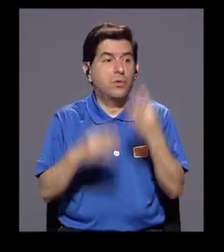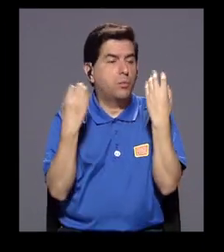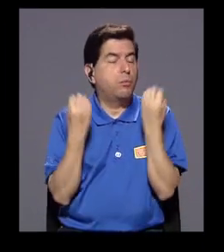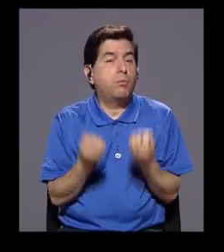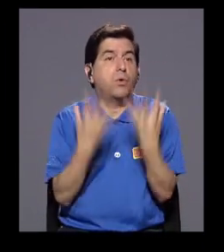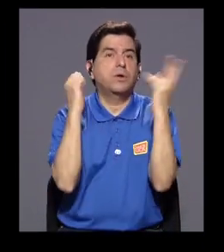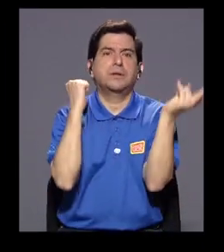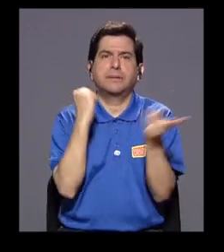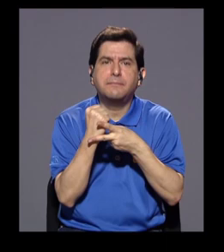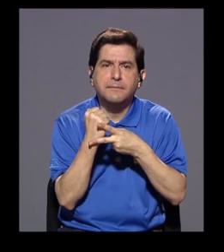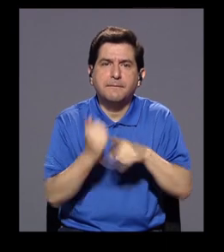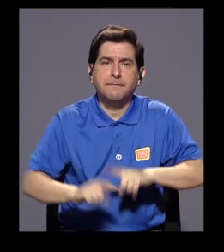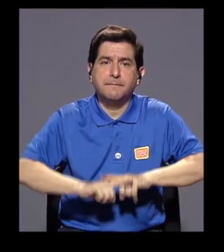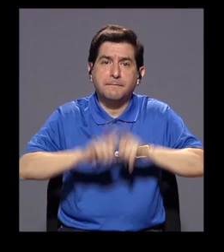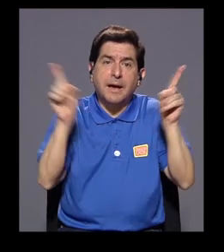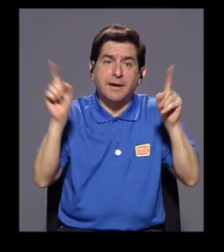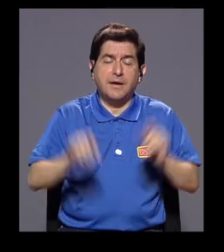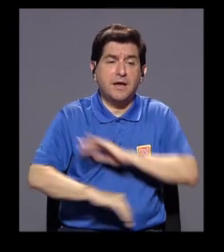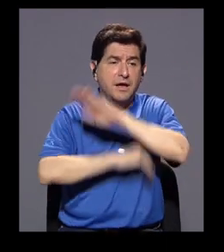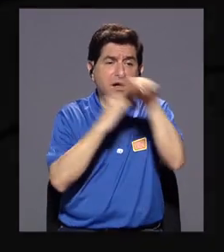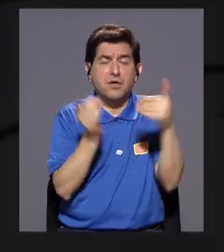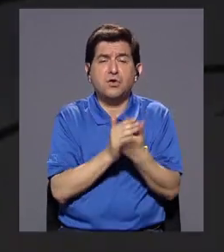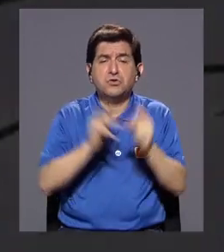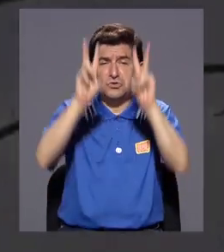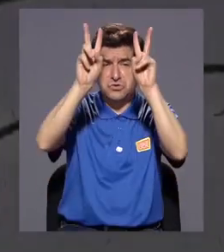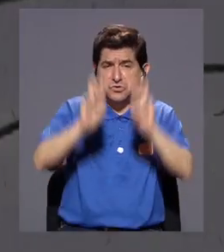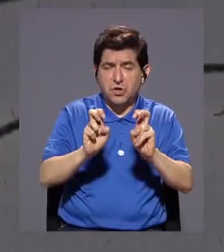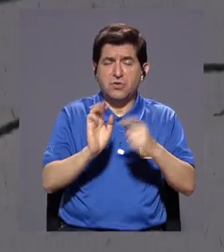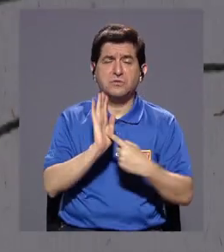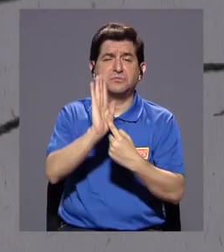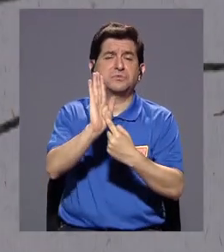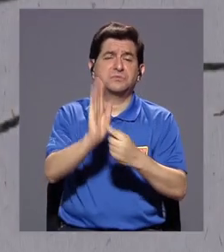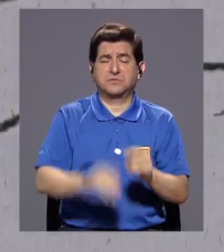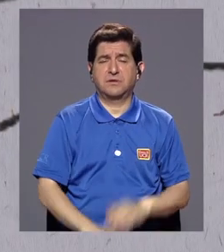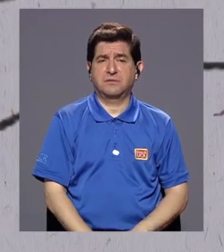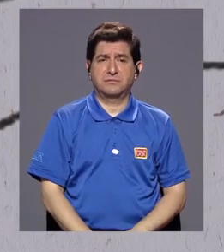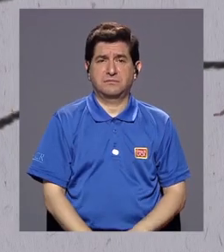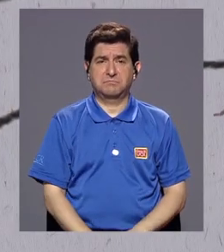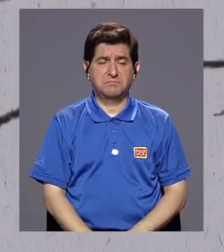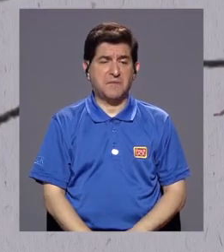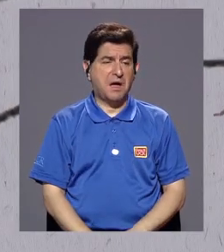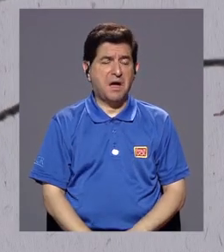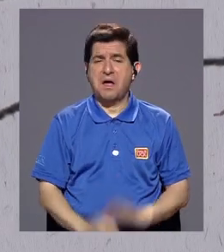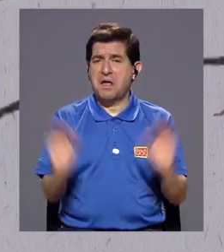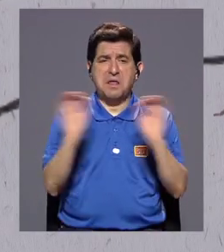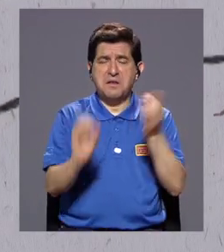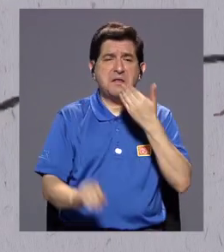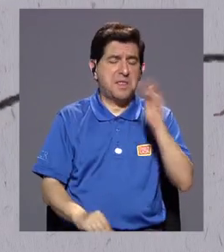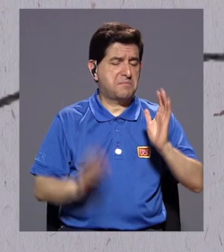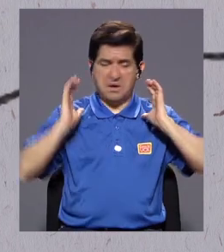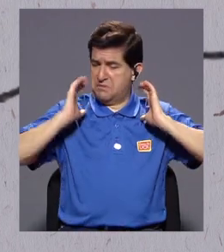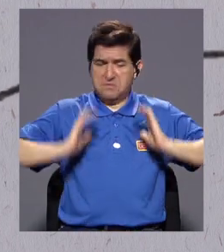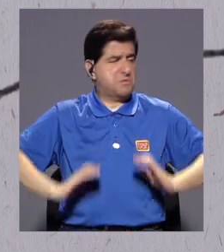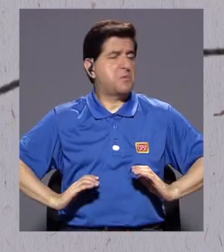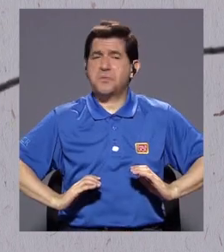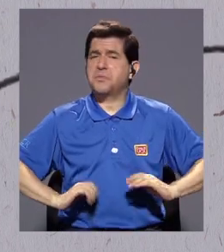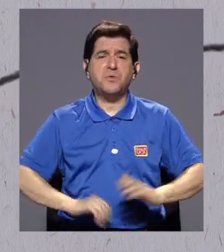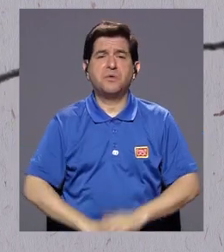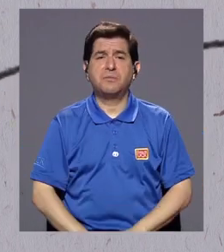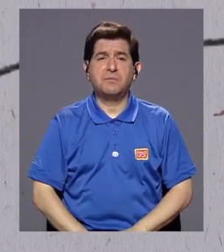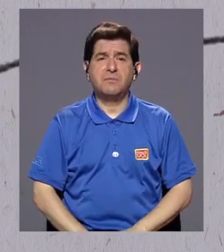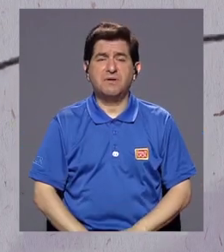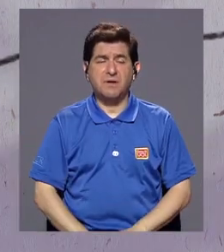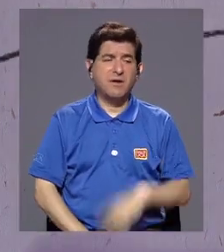que no había nada malo con su cuerpo. Y las palabras se volvieron reales. No quedó nada,